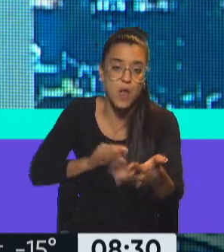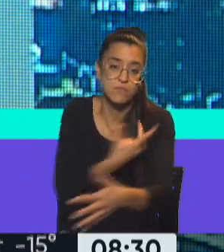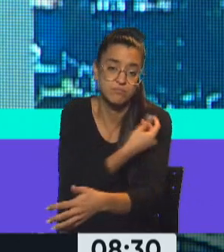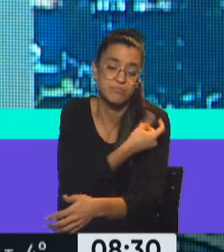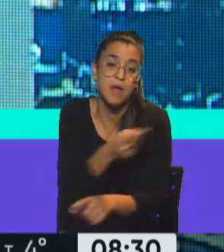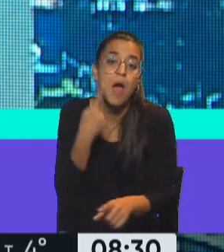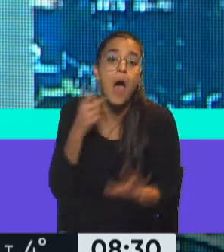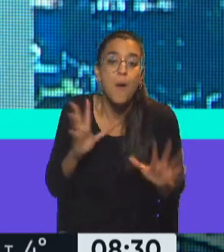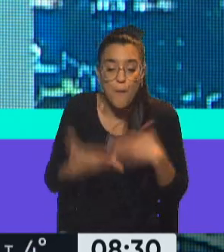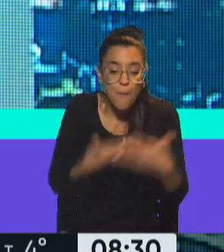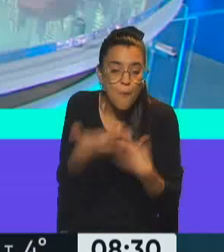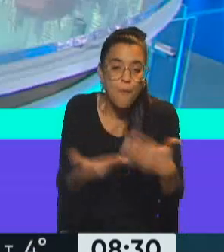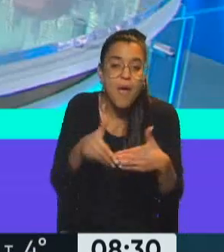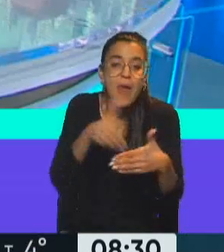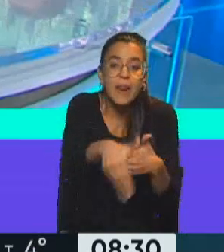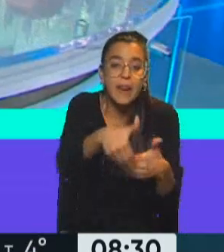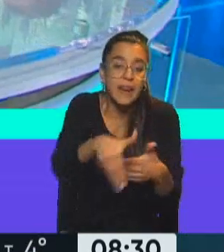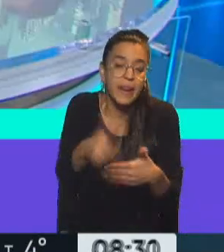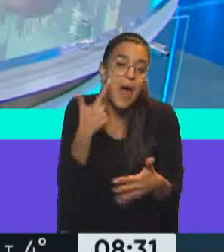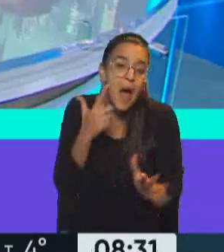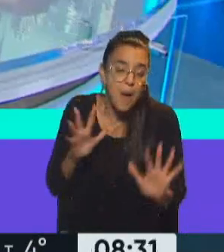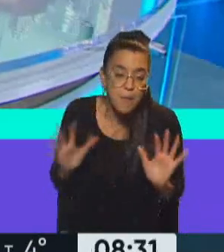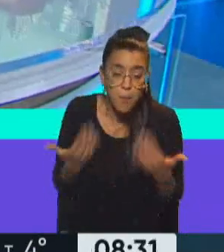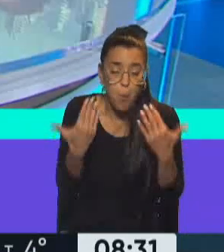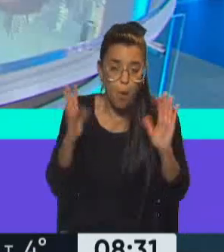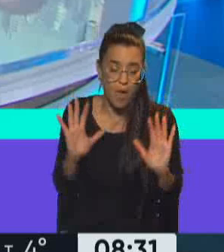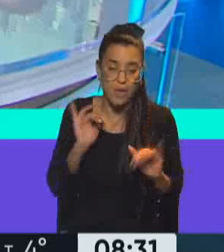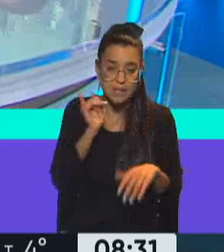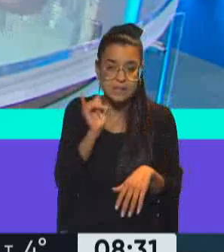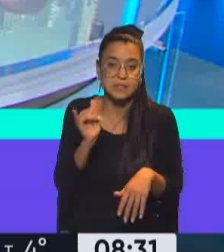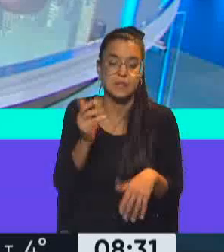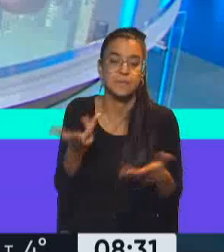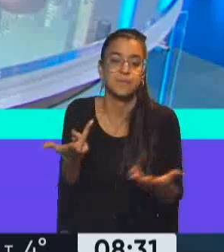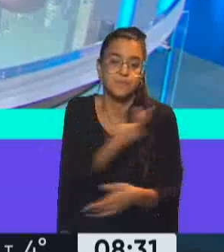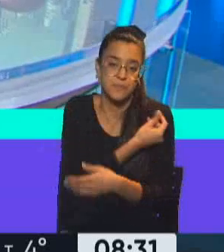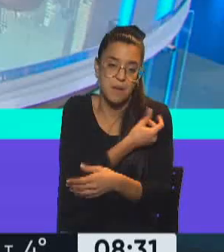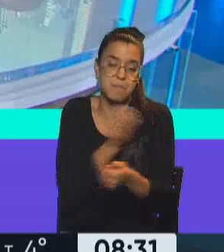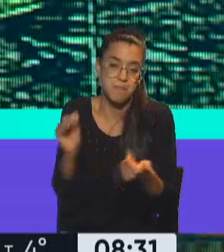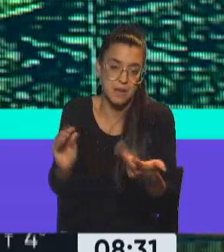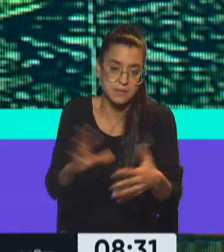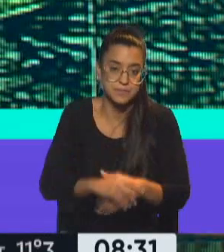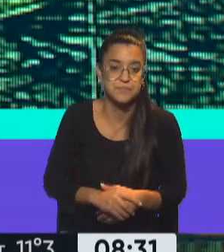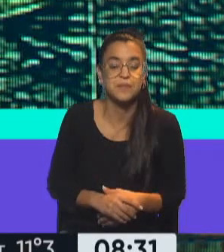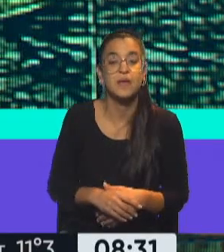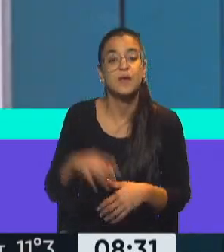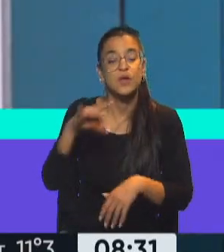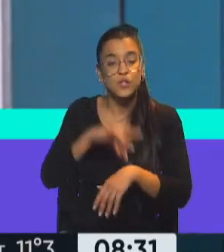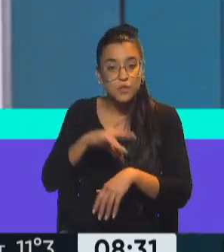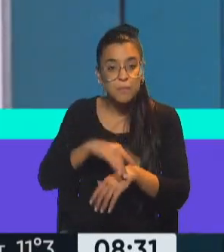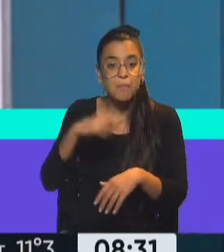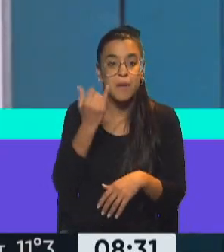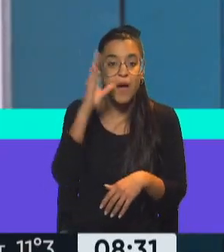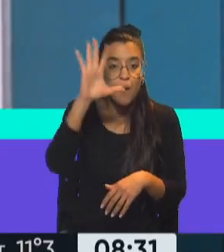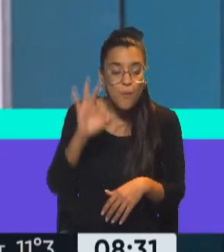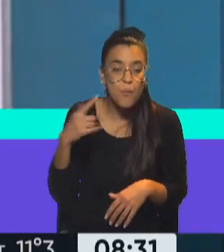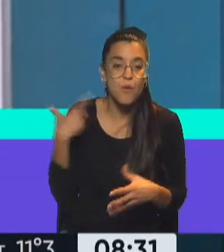haber que ver un poco el panorama más a largo plazo, pero posiblemente tengamos que recibir algunas dosis adicionales. Doctor Pablo Bombey, que